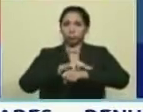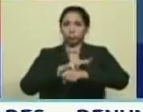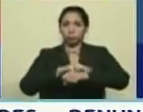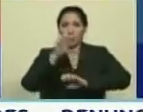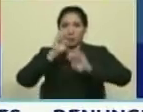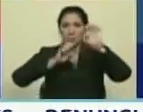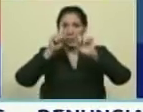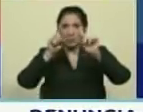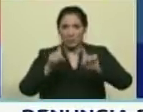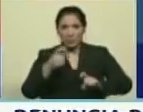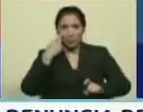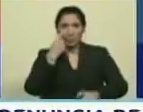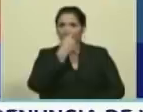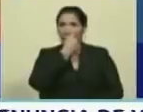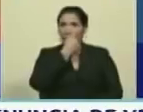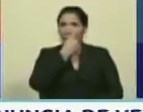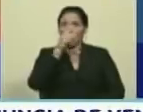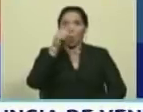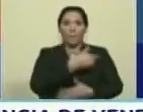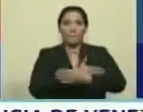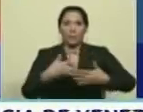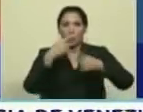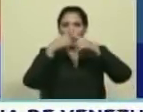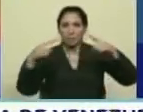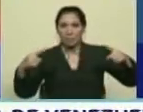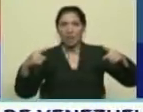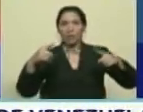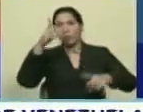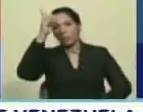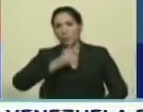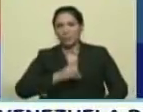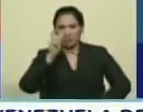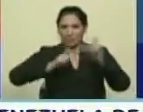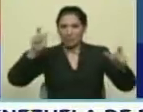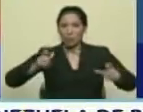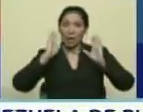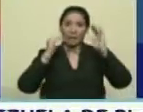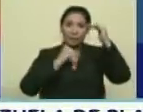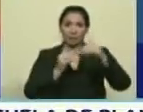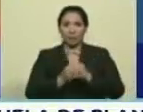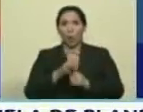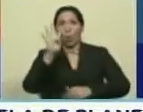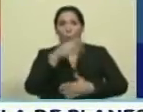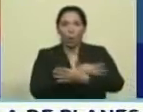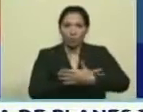el 1.5 millón de discapacitados censados y atendidos socialmente, los